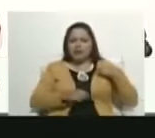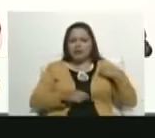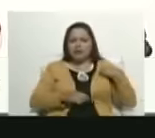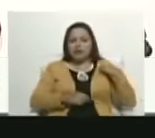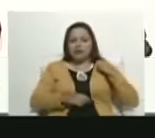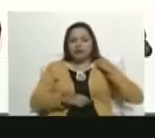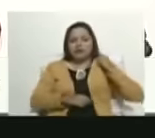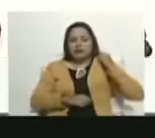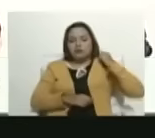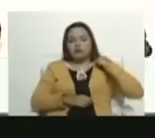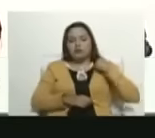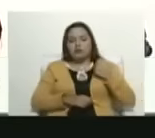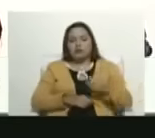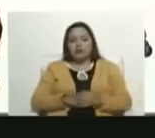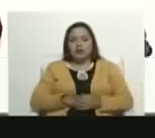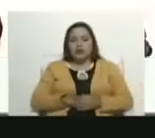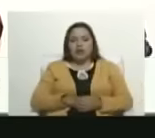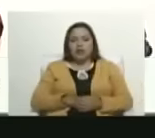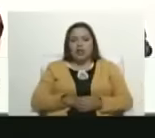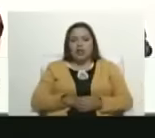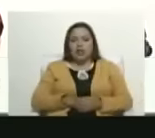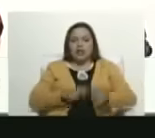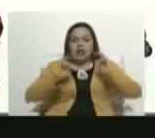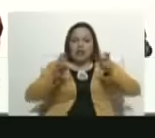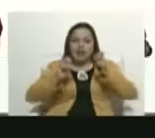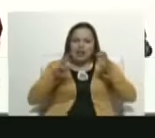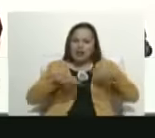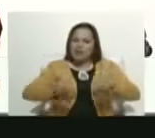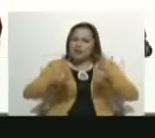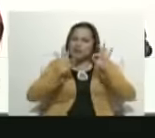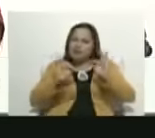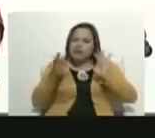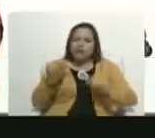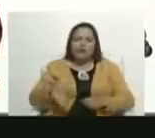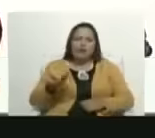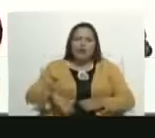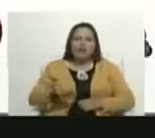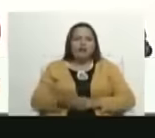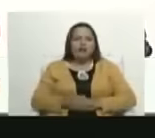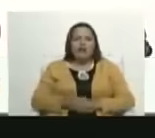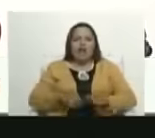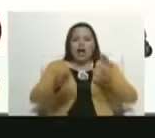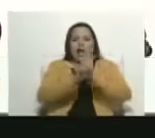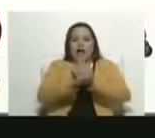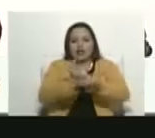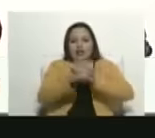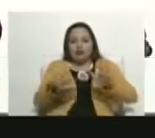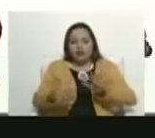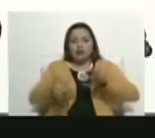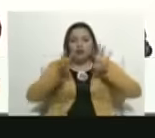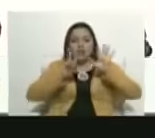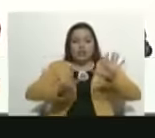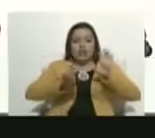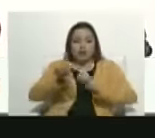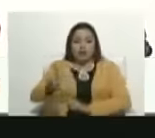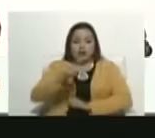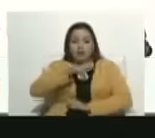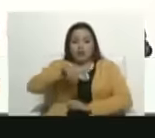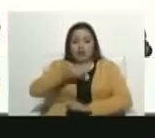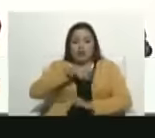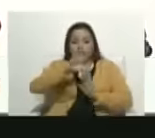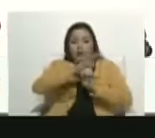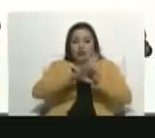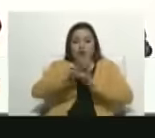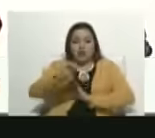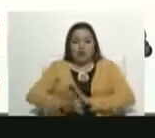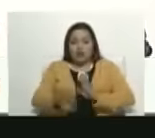Temas de especial trascendencia. Artículo 71 de nuestra Constitución, de